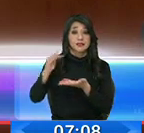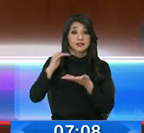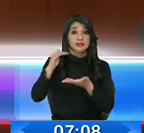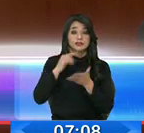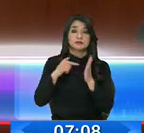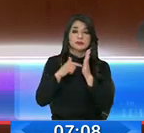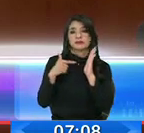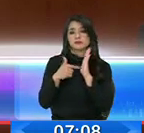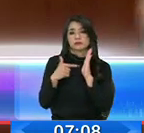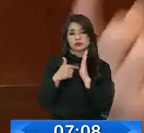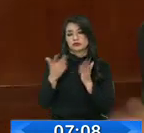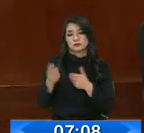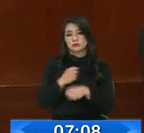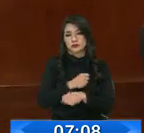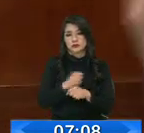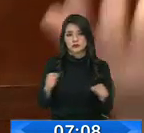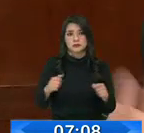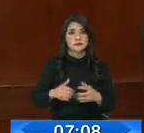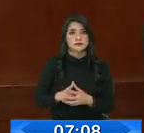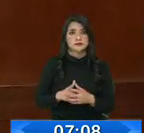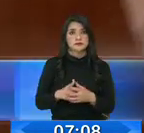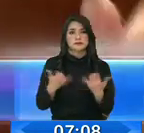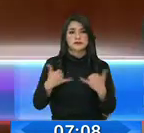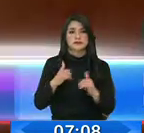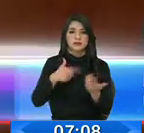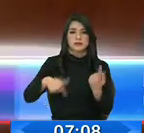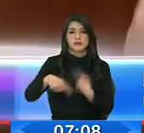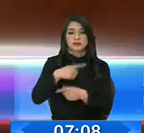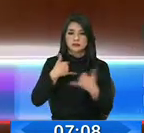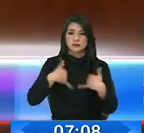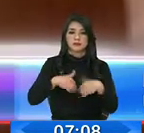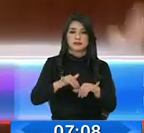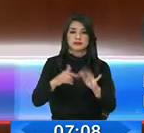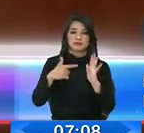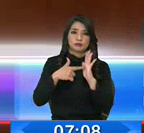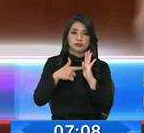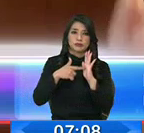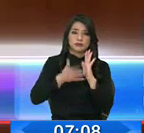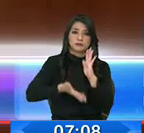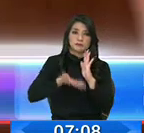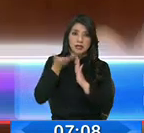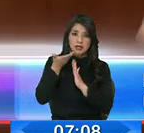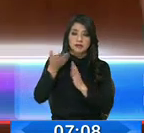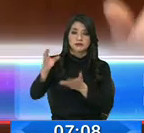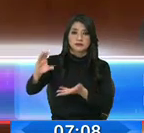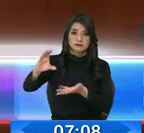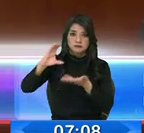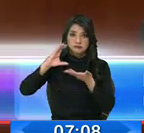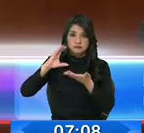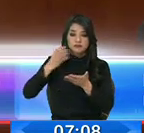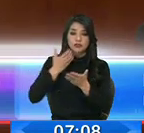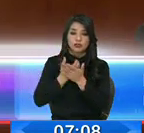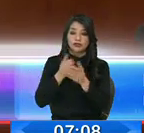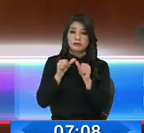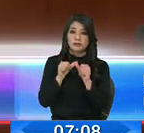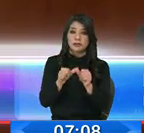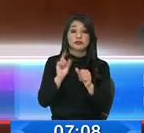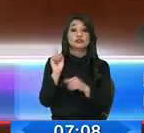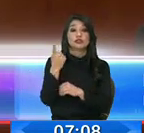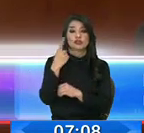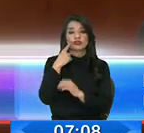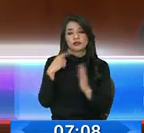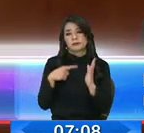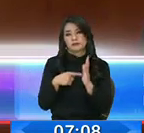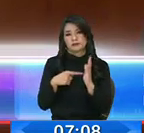no va a ser posible. O sea, seguimos en esa estrategia de seguir sosteniendo la economía a